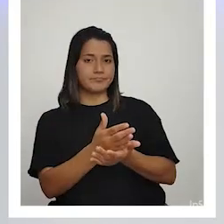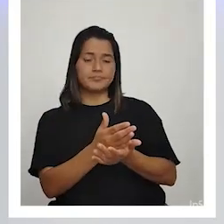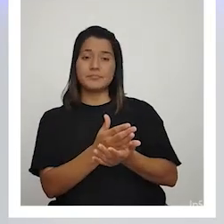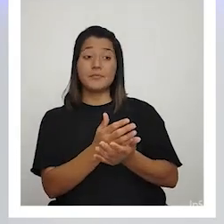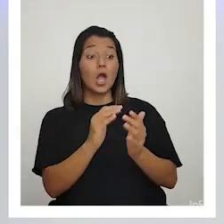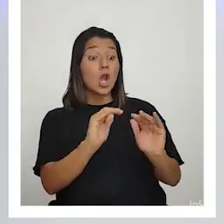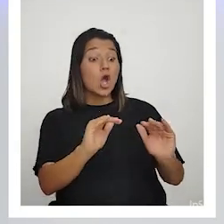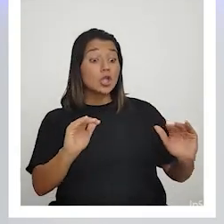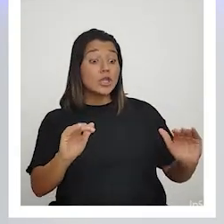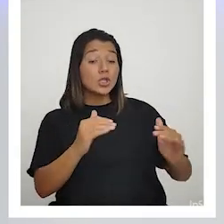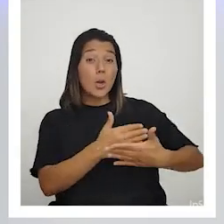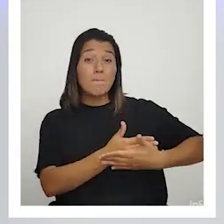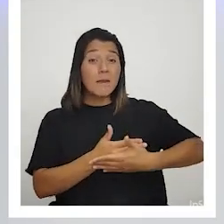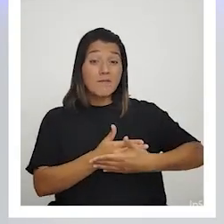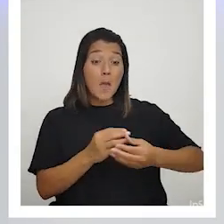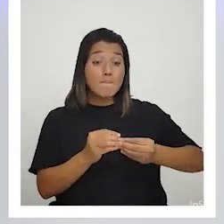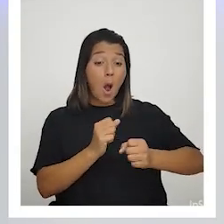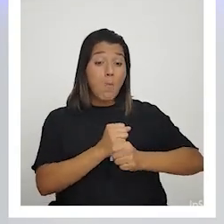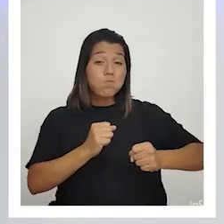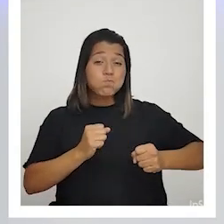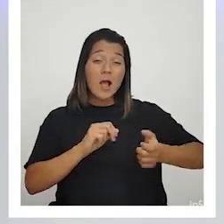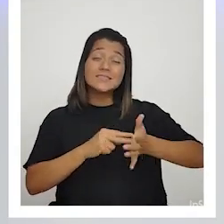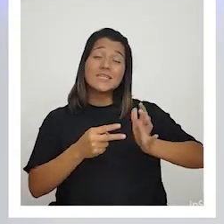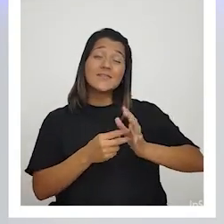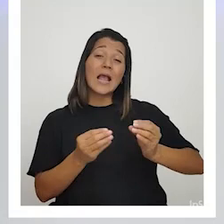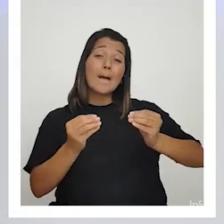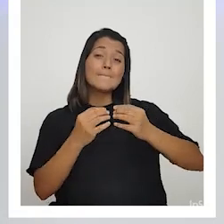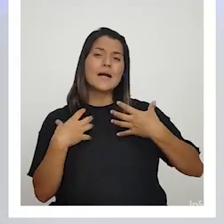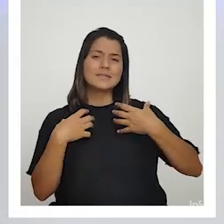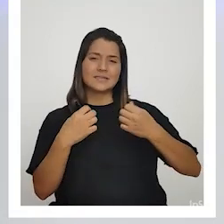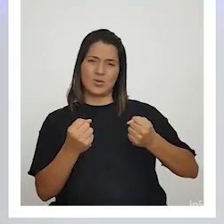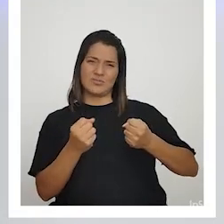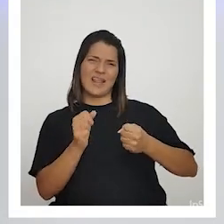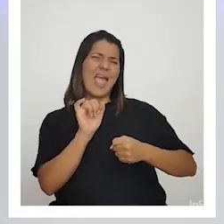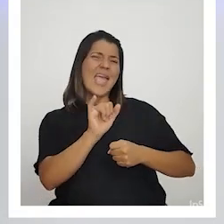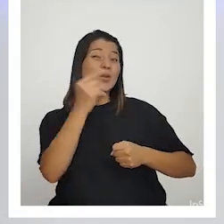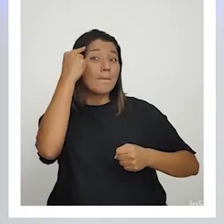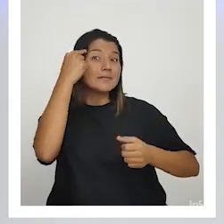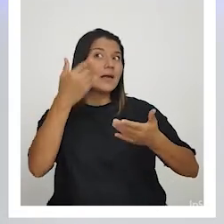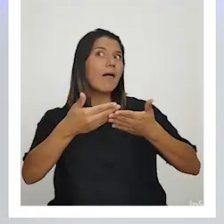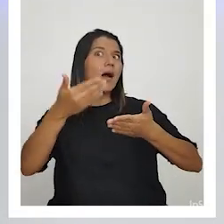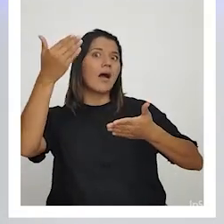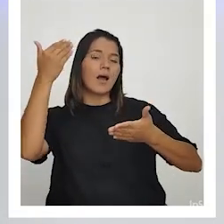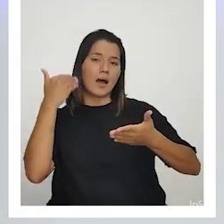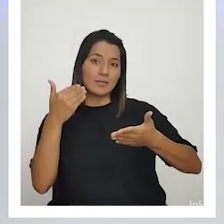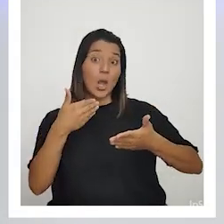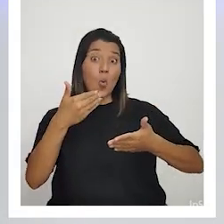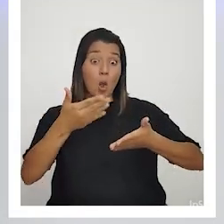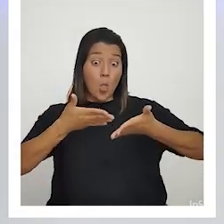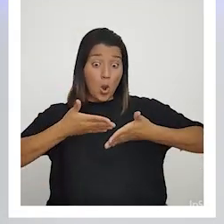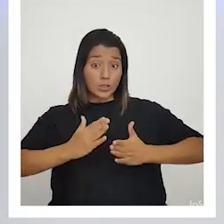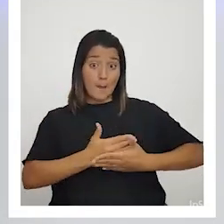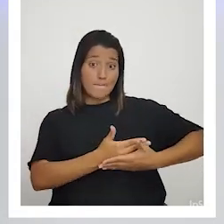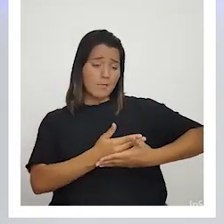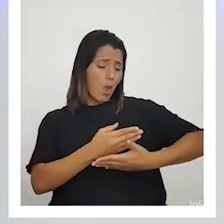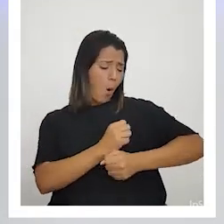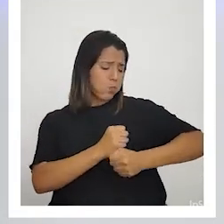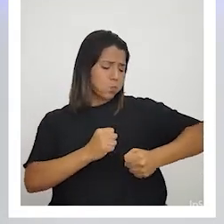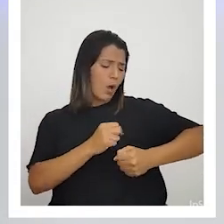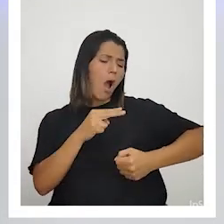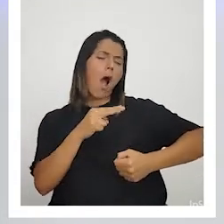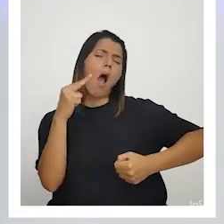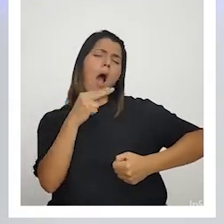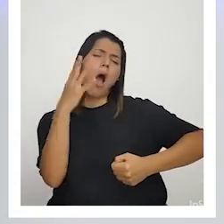gorditos, son más saludables. Esto se creía hace años, ¿verdad? Cuando nacía un bebé y se veía bien gordito, ¡ay, pero qué saludable que está!